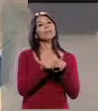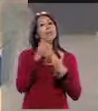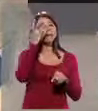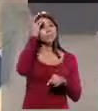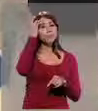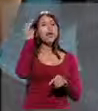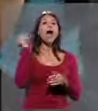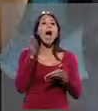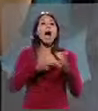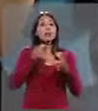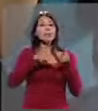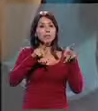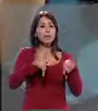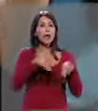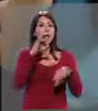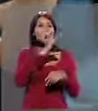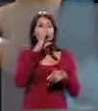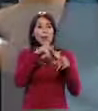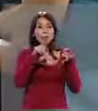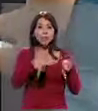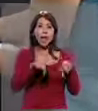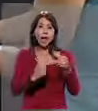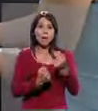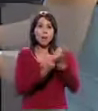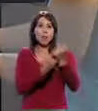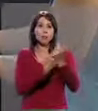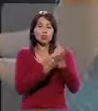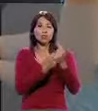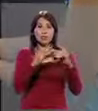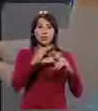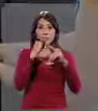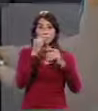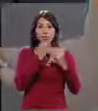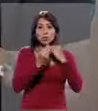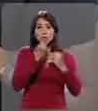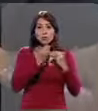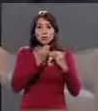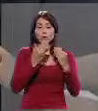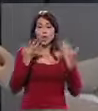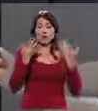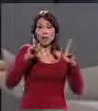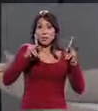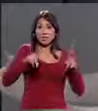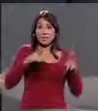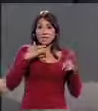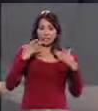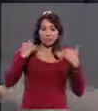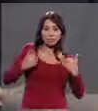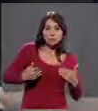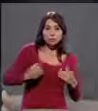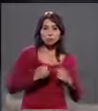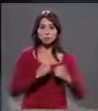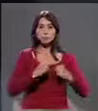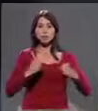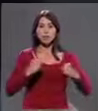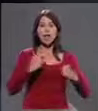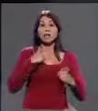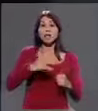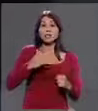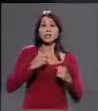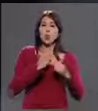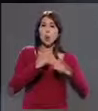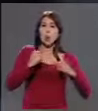es que uno suele Buscar un nutricionista Buscar apoyo para ver cómo se alimenta cuando de repente se ve que está gordito verdad Y es que estoy gordo Sí